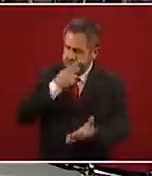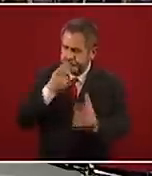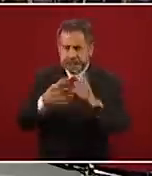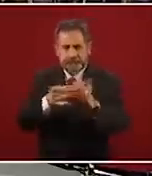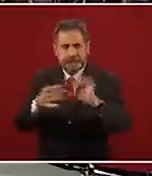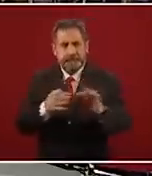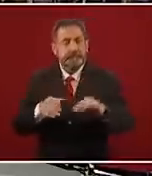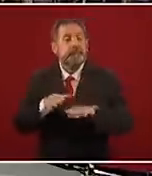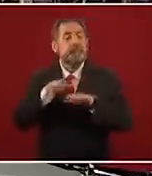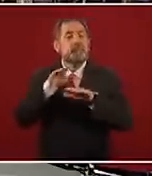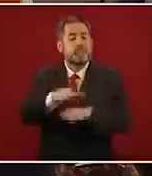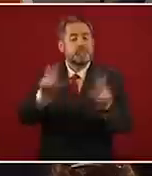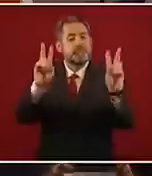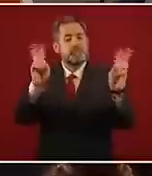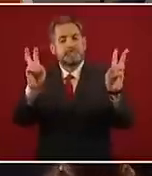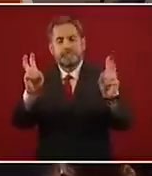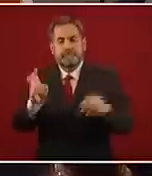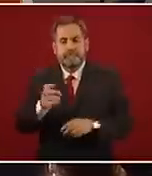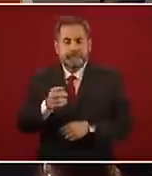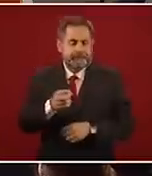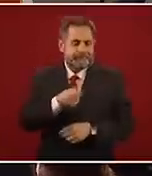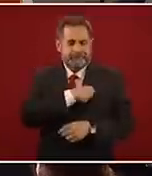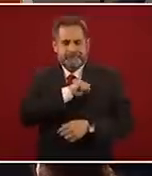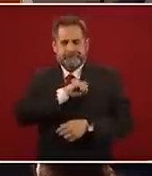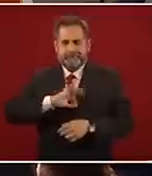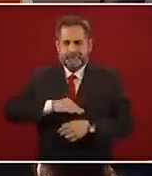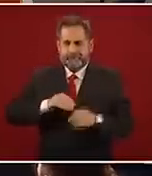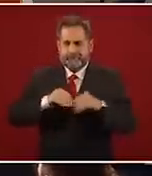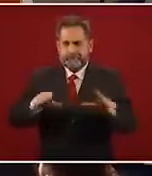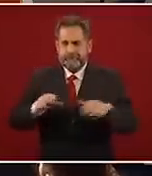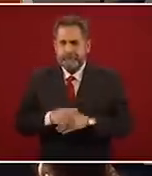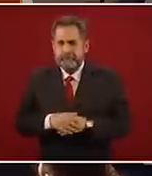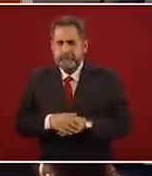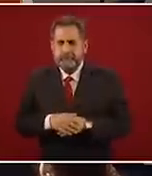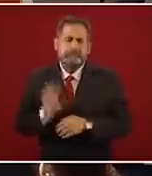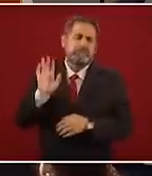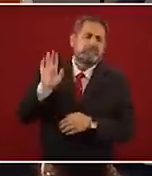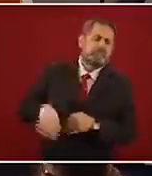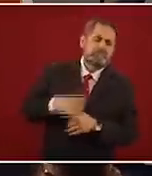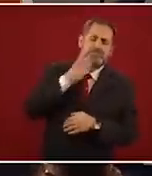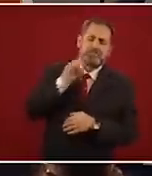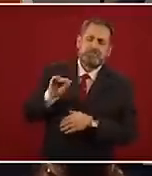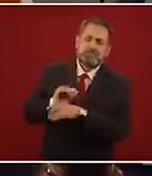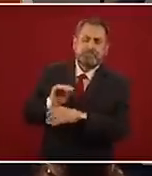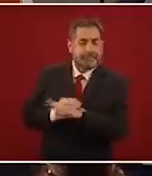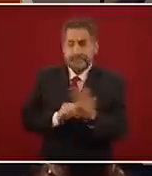en fenómenos de salud pública nunca hay que perderles la atención, la vista.